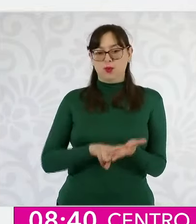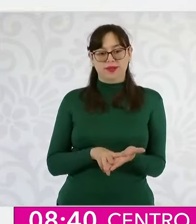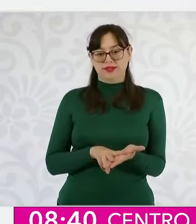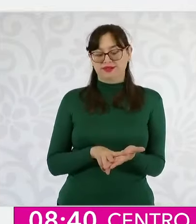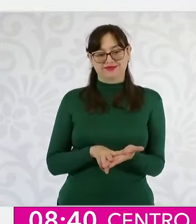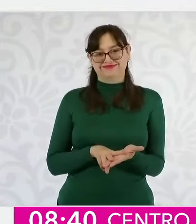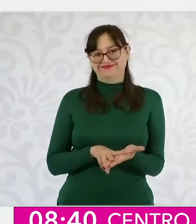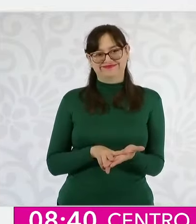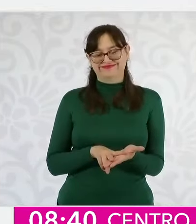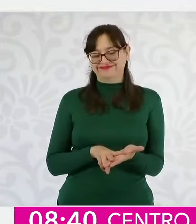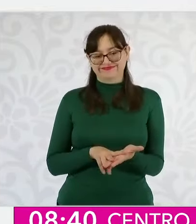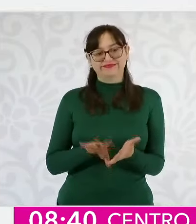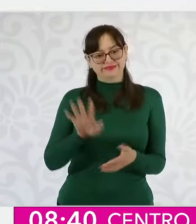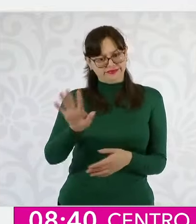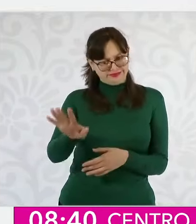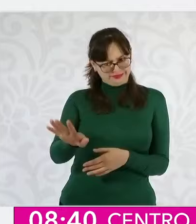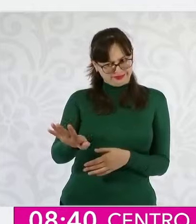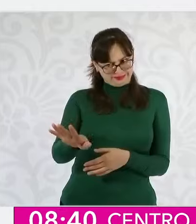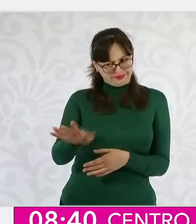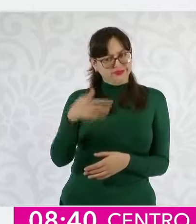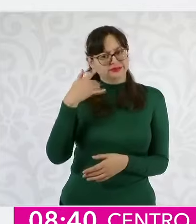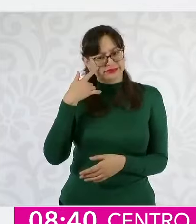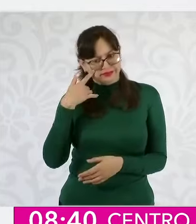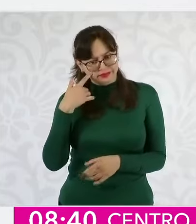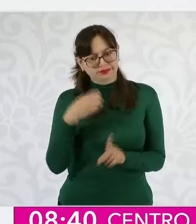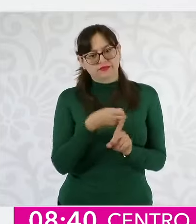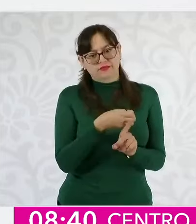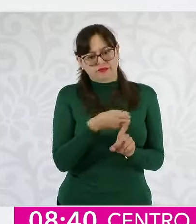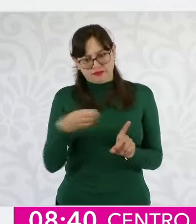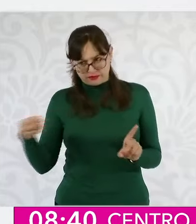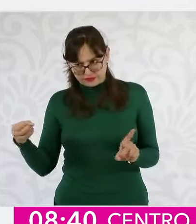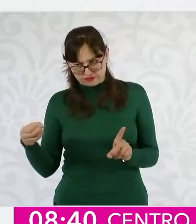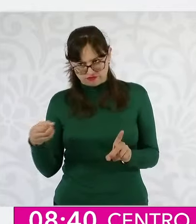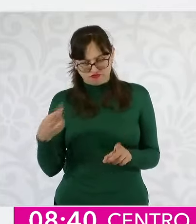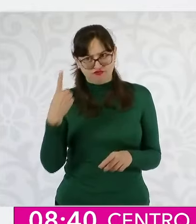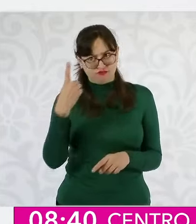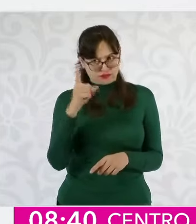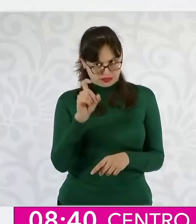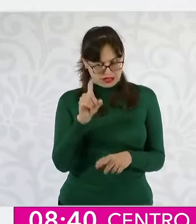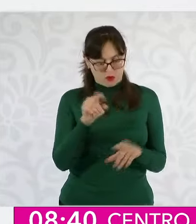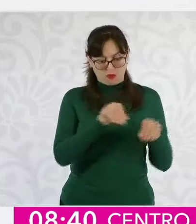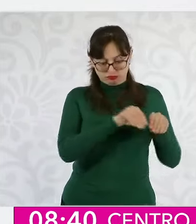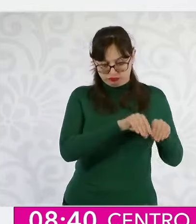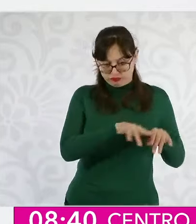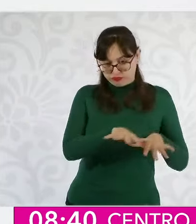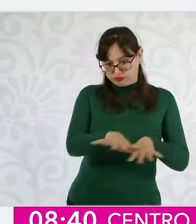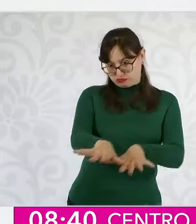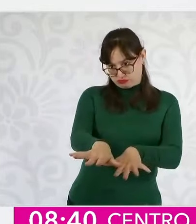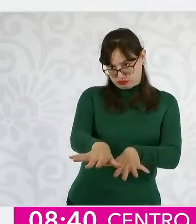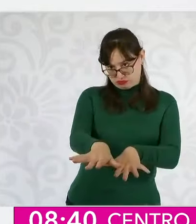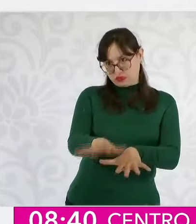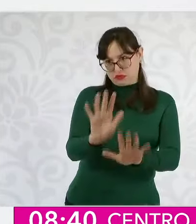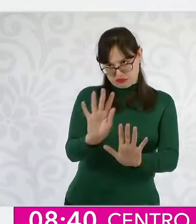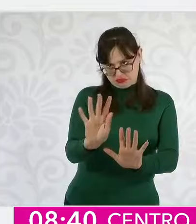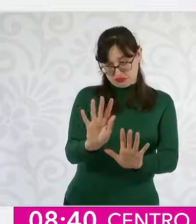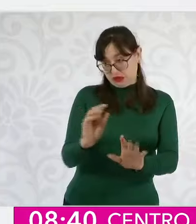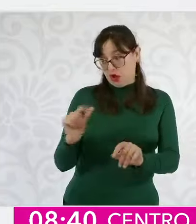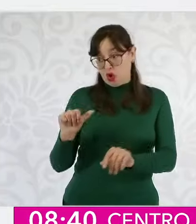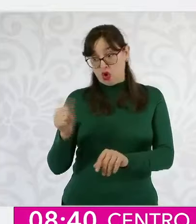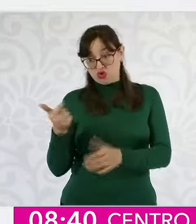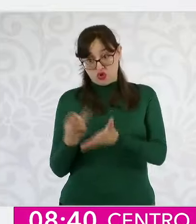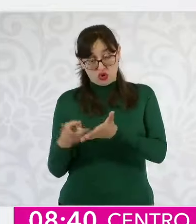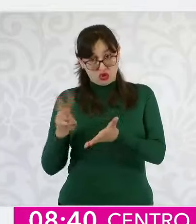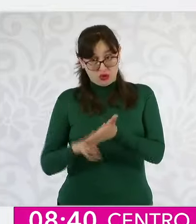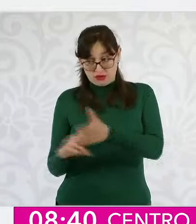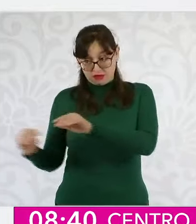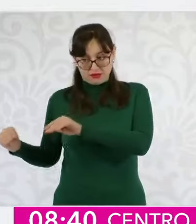planteó a los distritos de riego es, vamos a entrar a un proceso para hacer más eficiente el riego, lo cual va a aumentar la productividad, pero